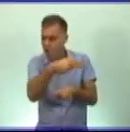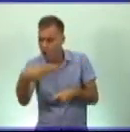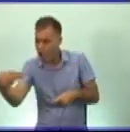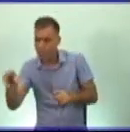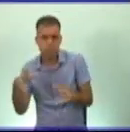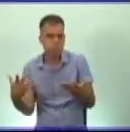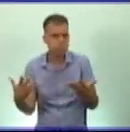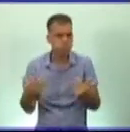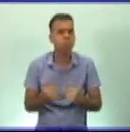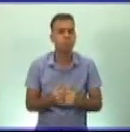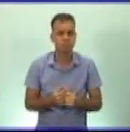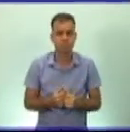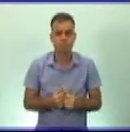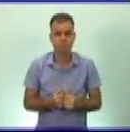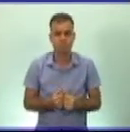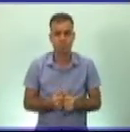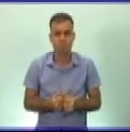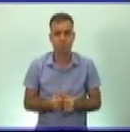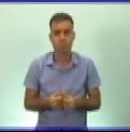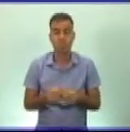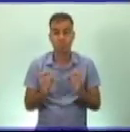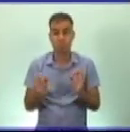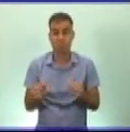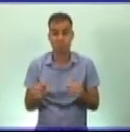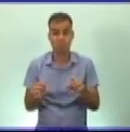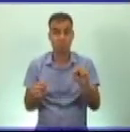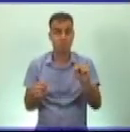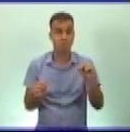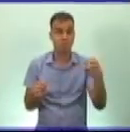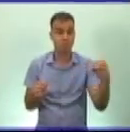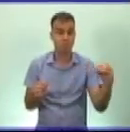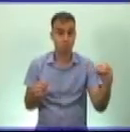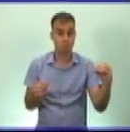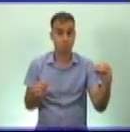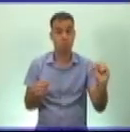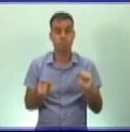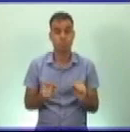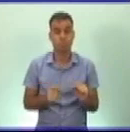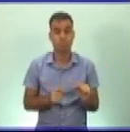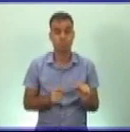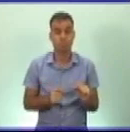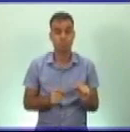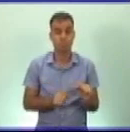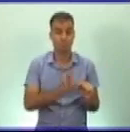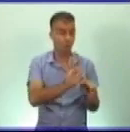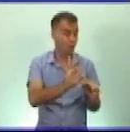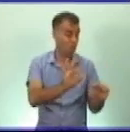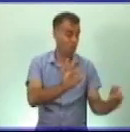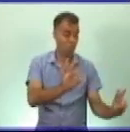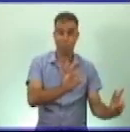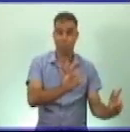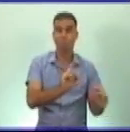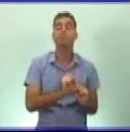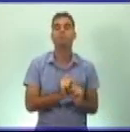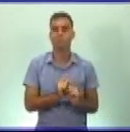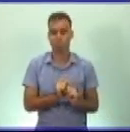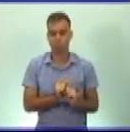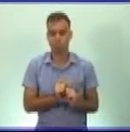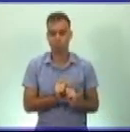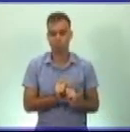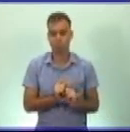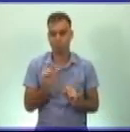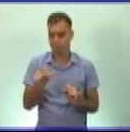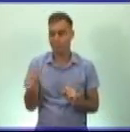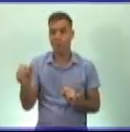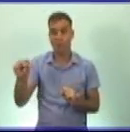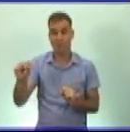de obtención del dióxido de azufre a partir de la reacción del octazufre con el dioxígeno. Teniendo en cuenta estas reglas